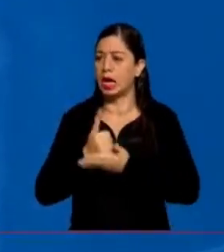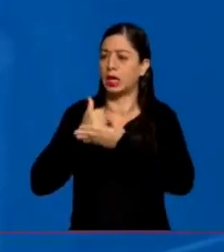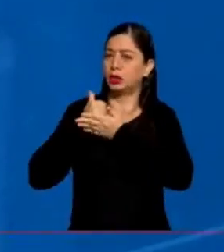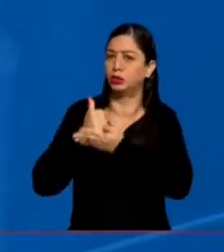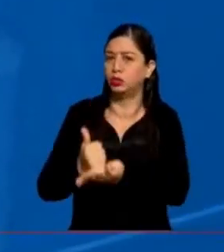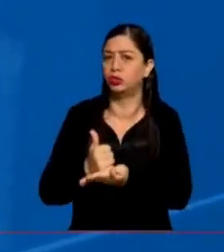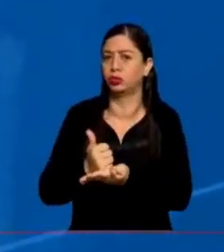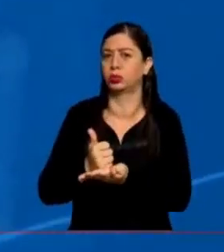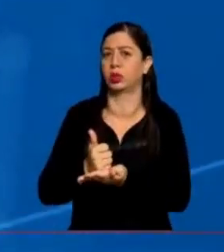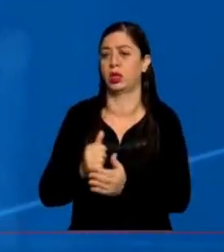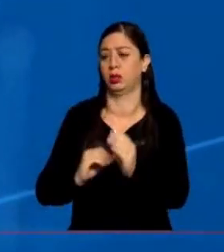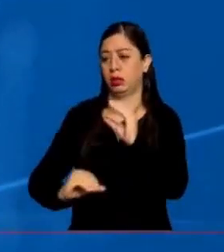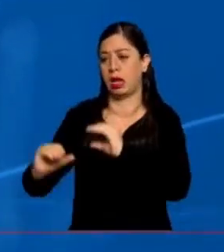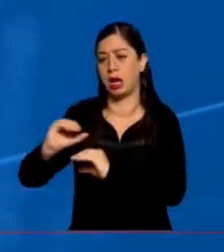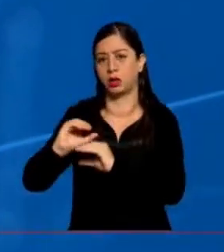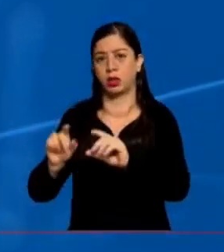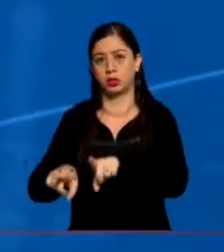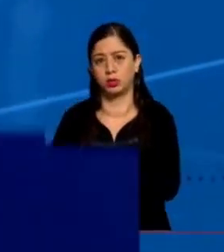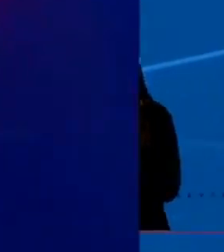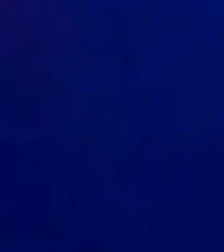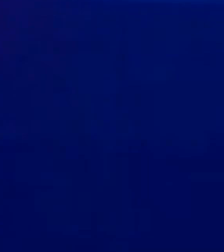ayudar a los hermanos caucanos?